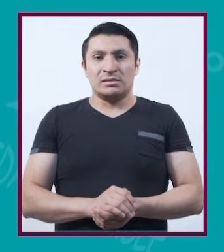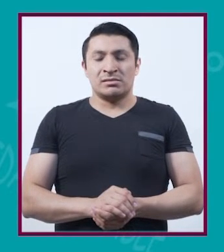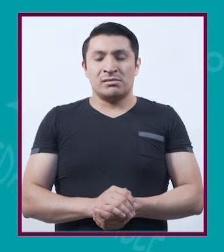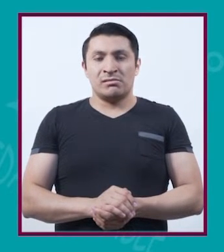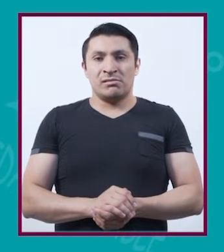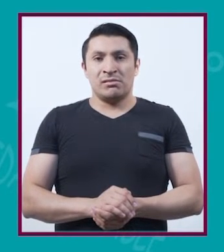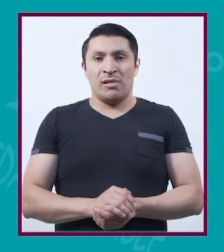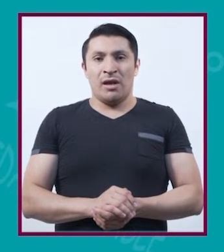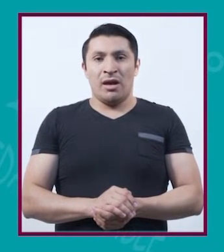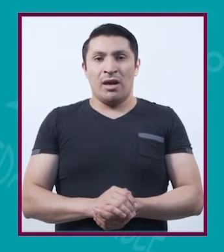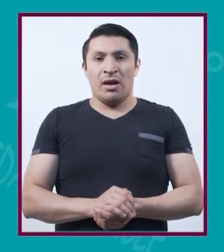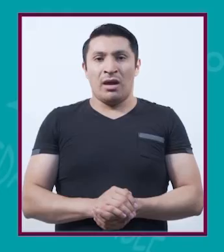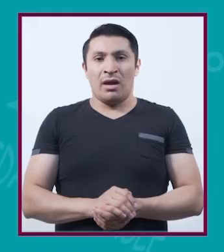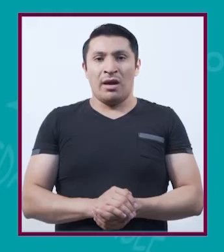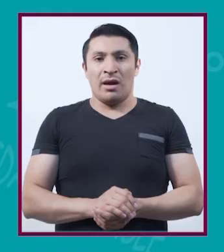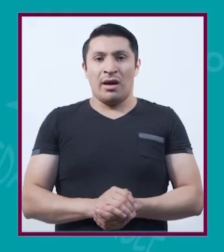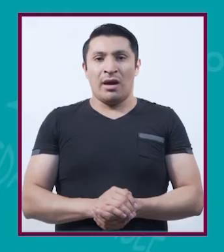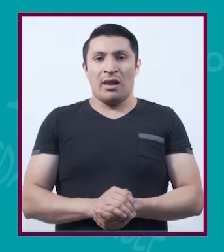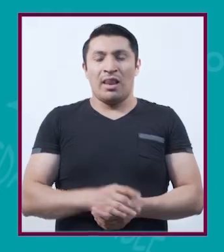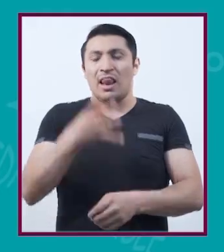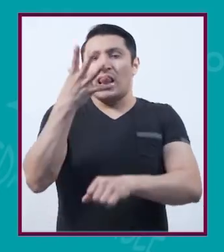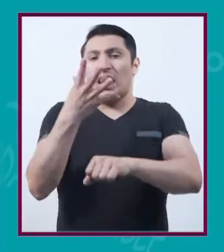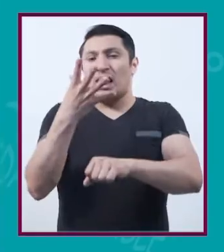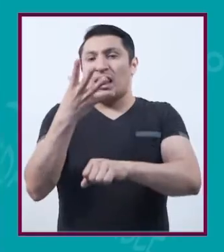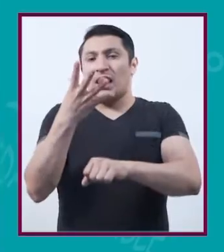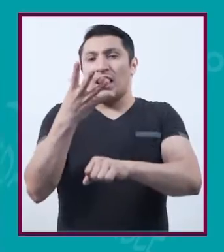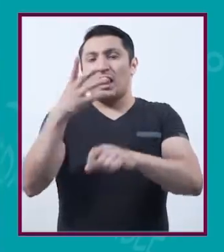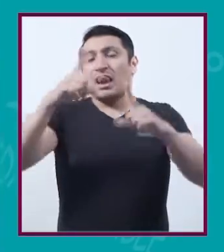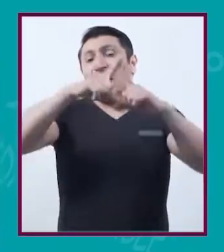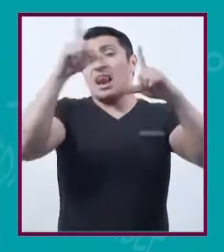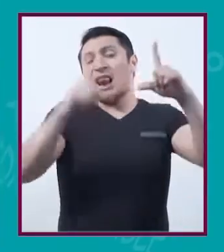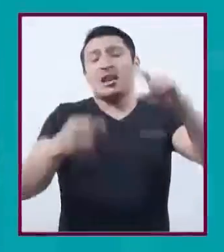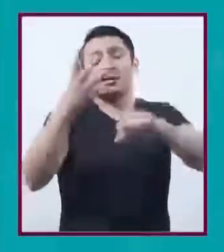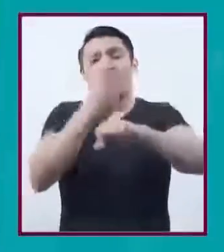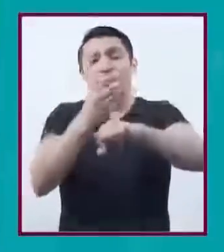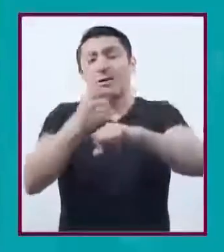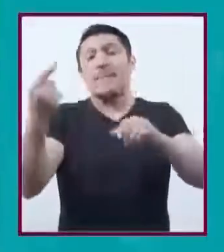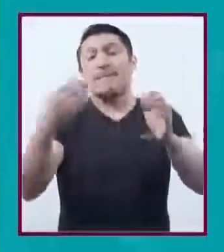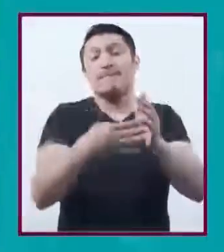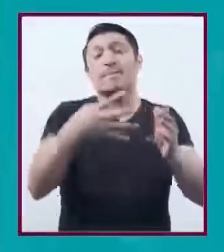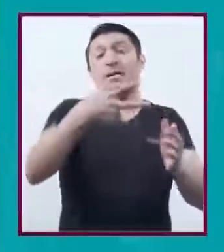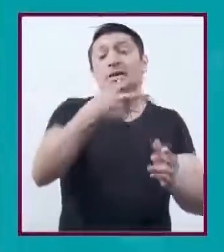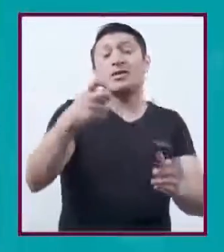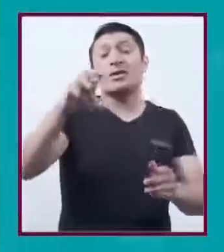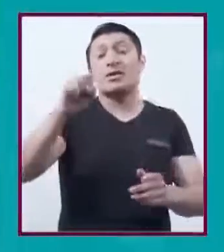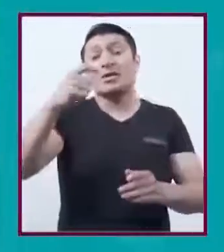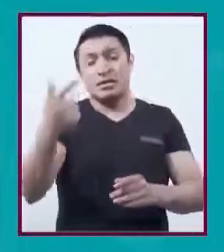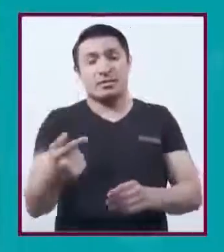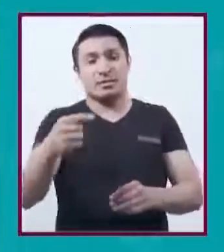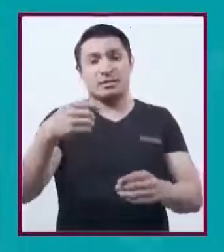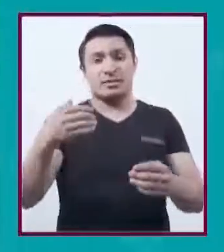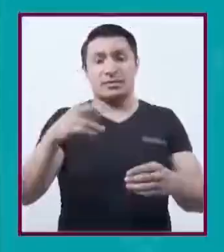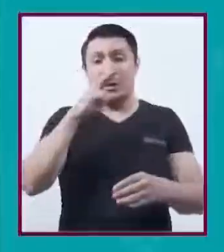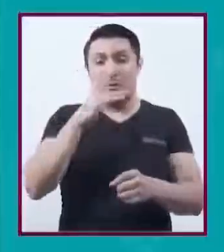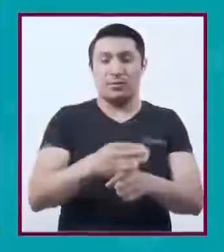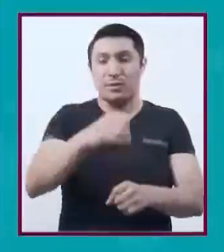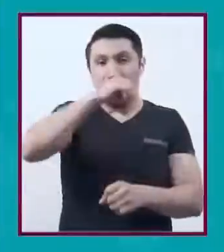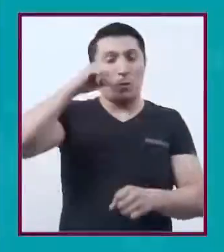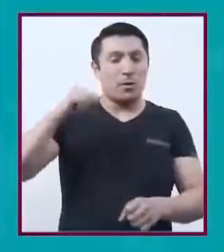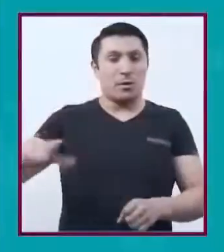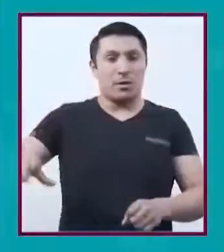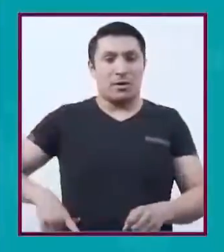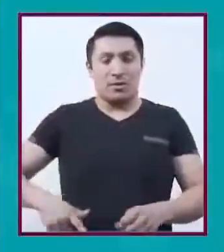Con la restauración de la República en 1867 a manos de Benito Juárez, el gobierno tomó